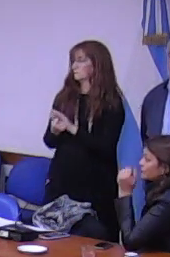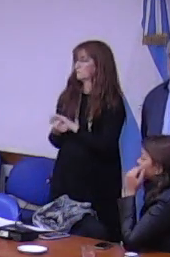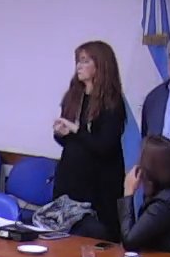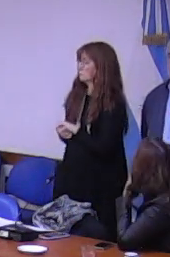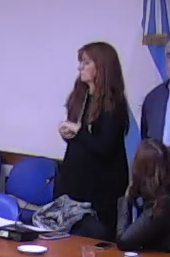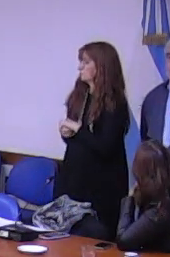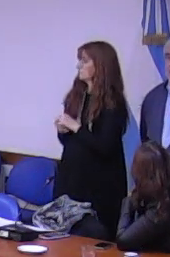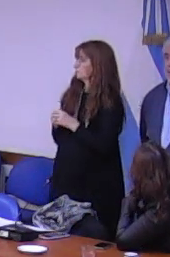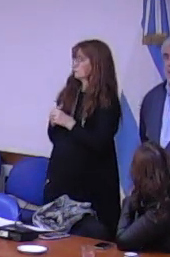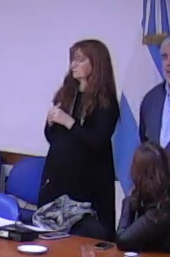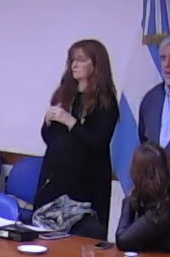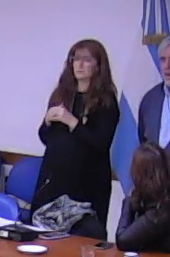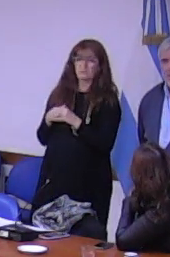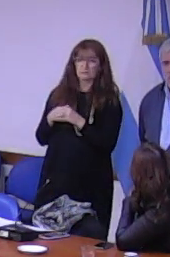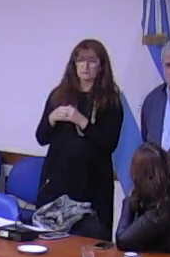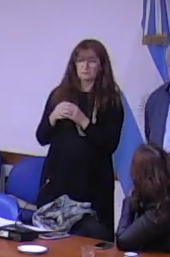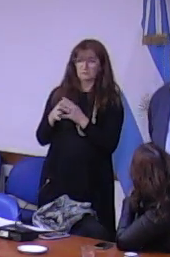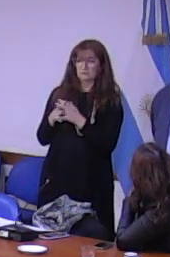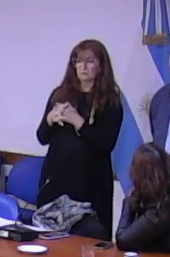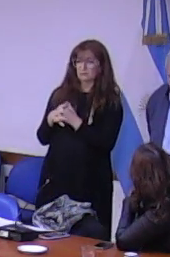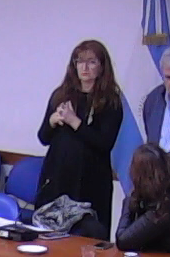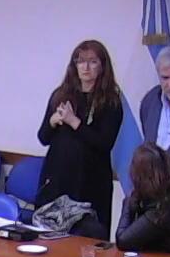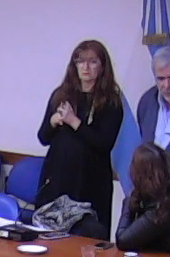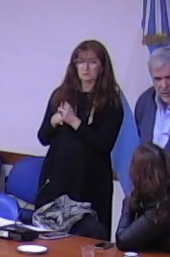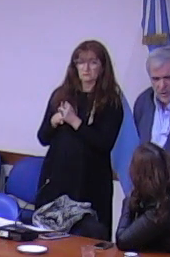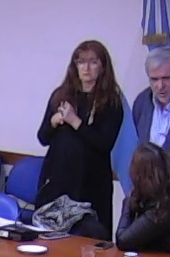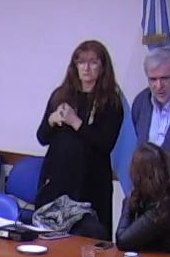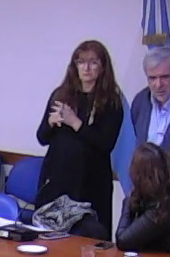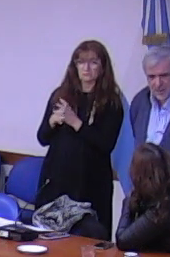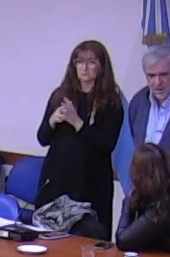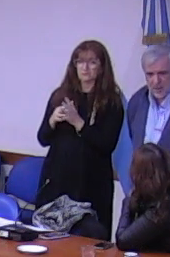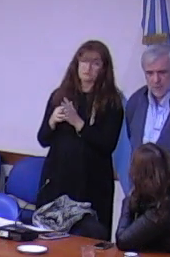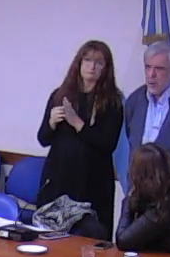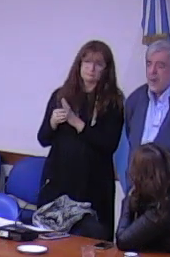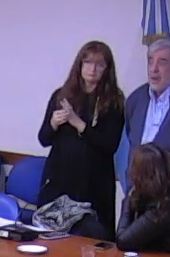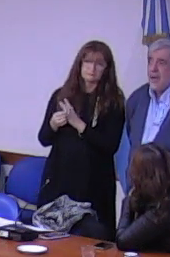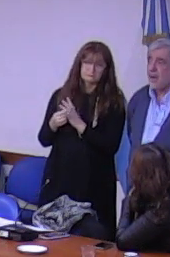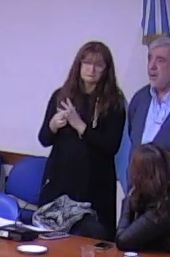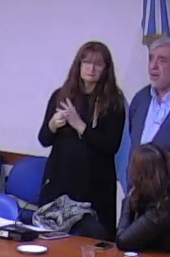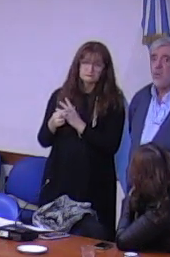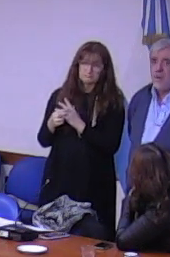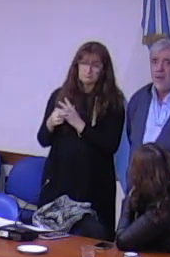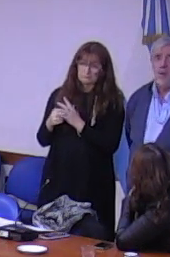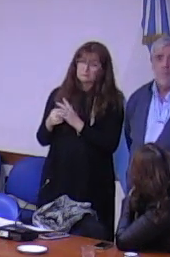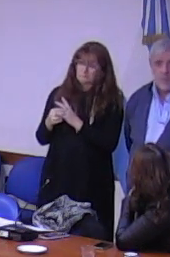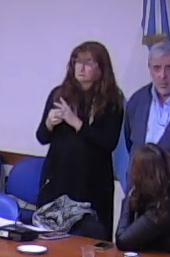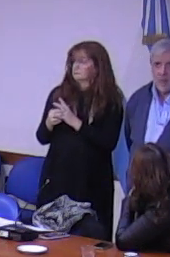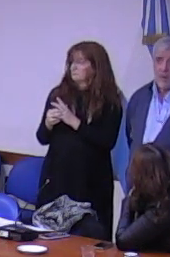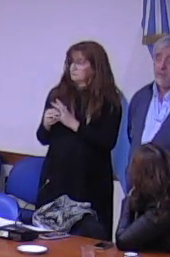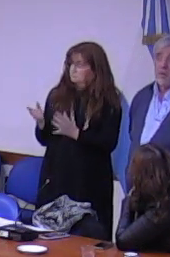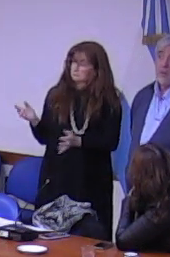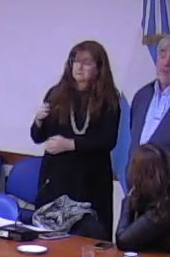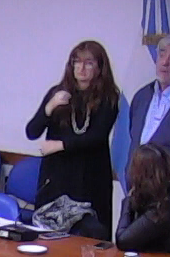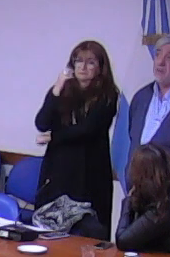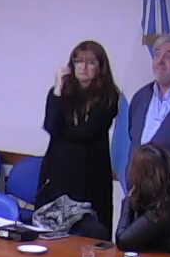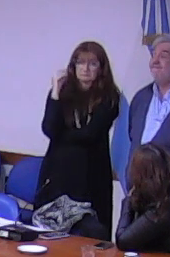una máquina, y al mismo tiempo esto que mencionaba la diputada Menchet es fundamental para nosotros saber y